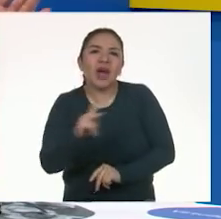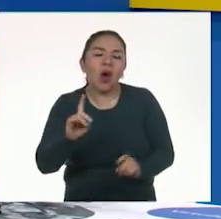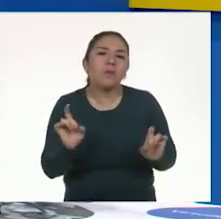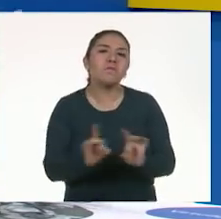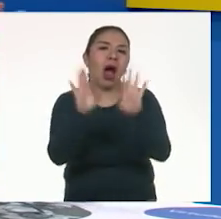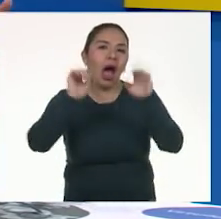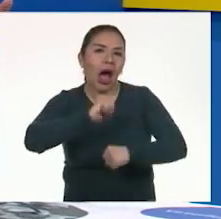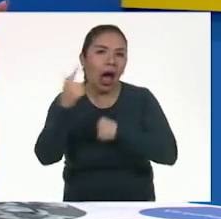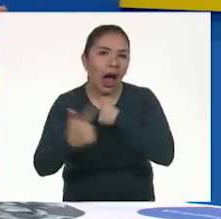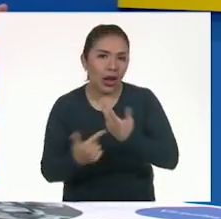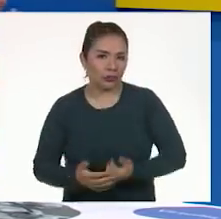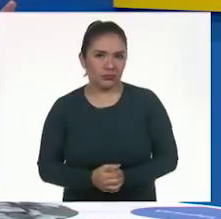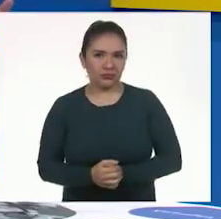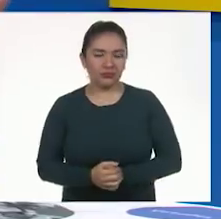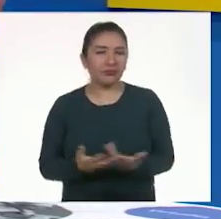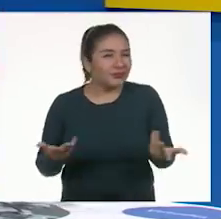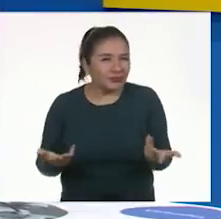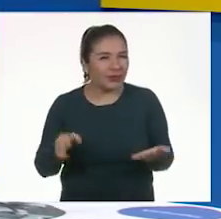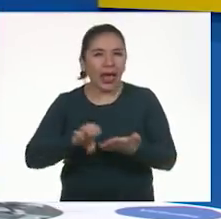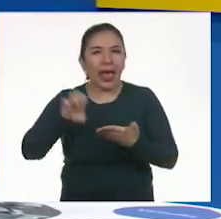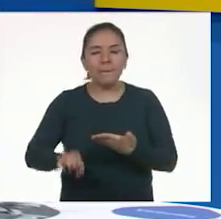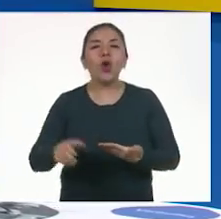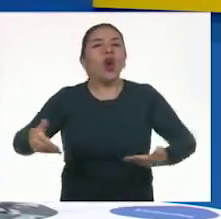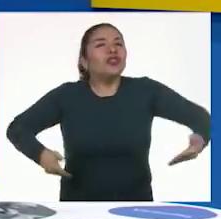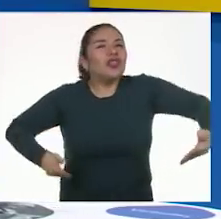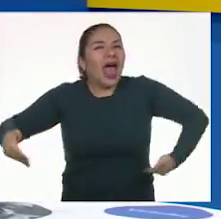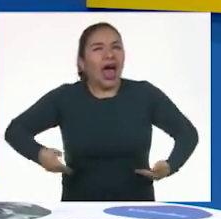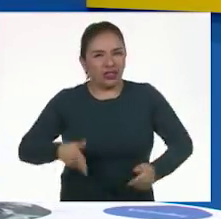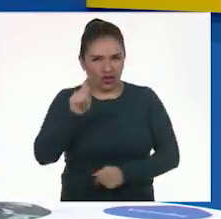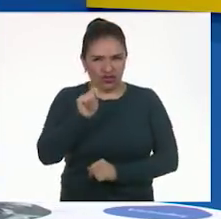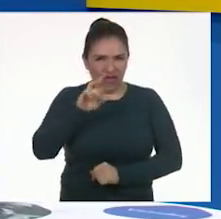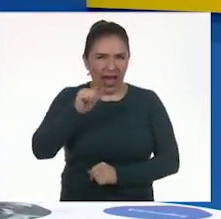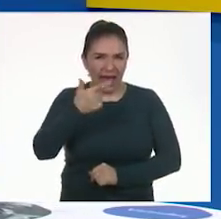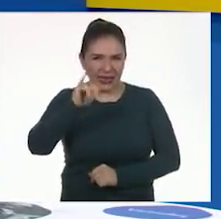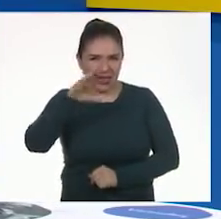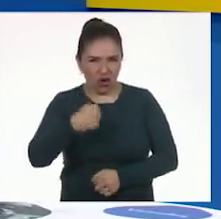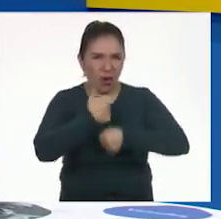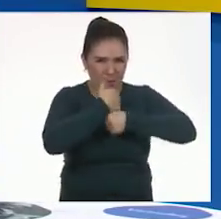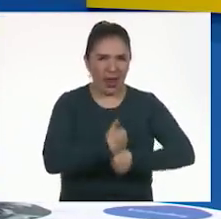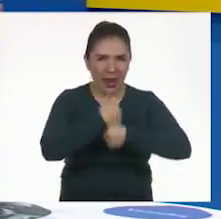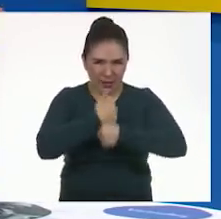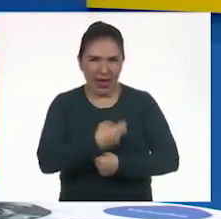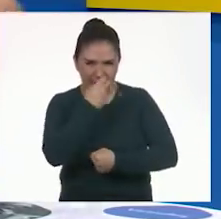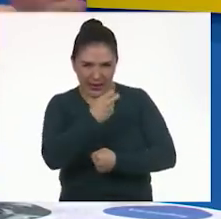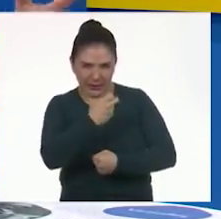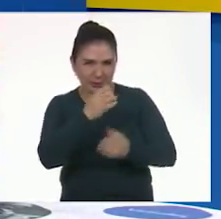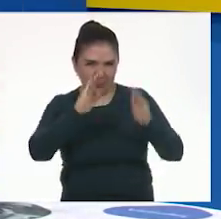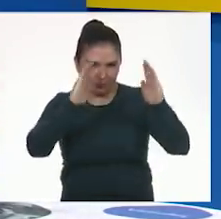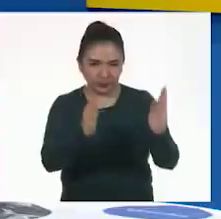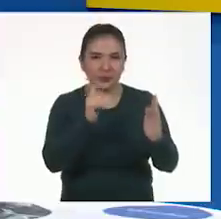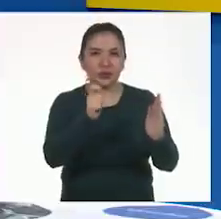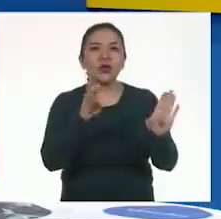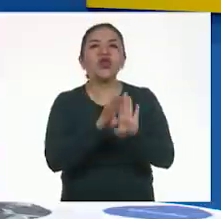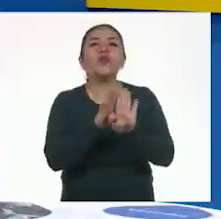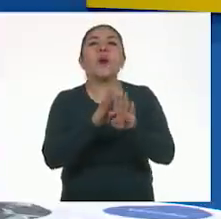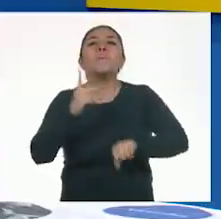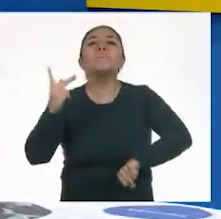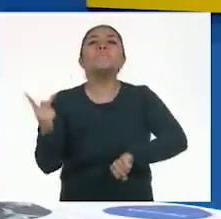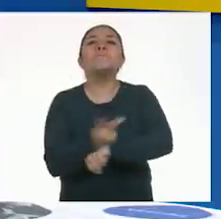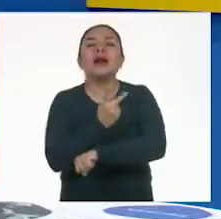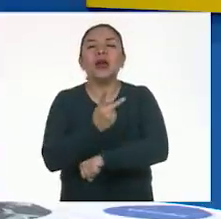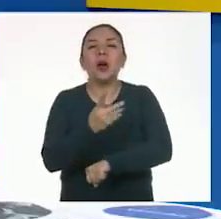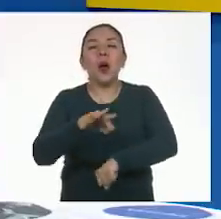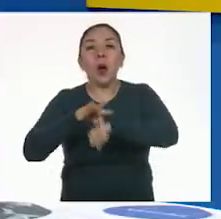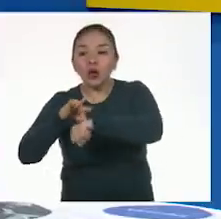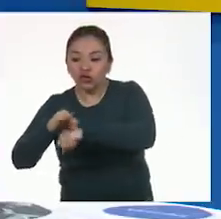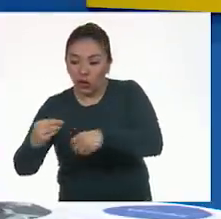la tragedia, hablemos de la obra trágica, como la del género dramático, y hablemos de la tragedia como lo que ocurre en la vida